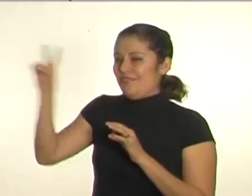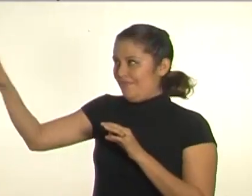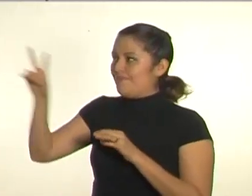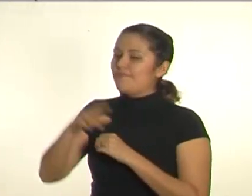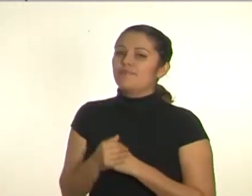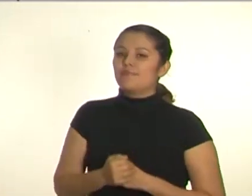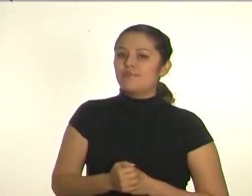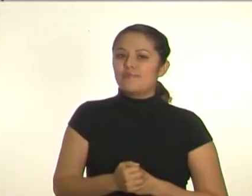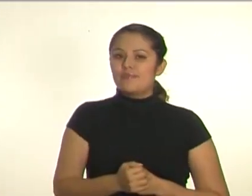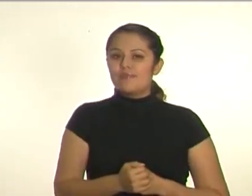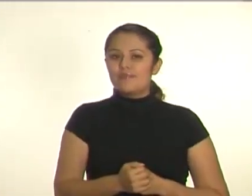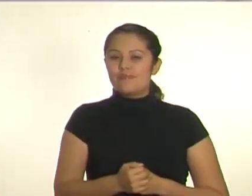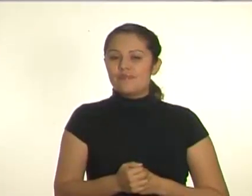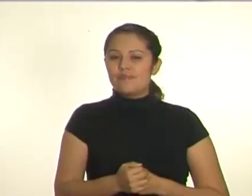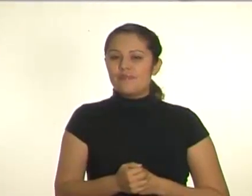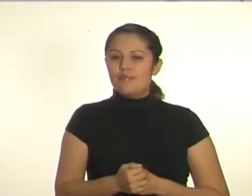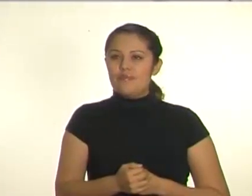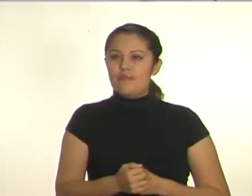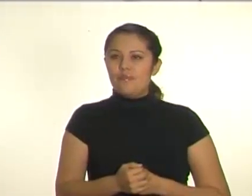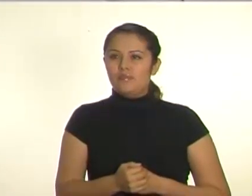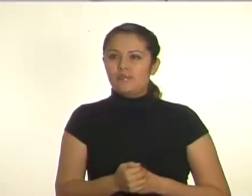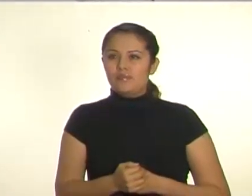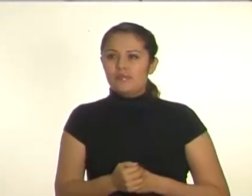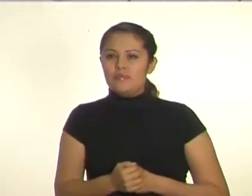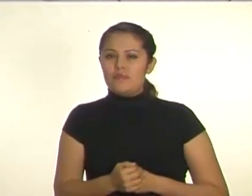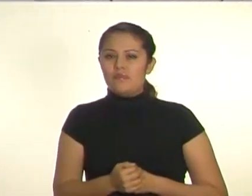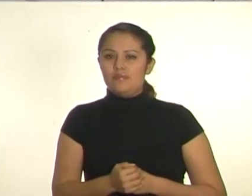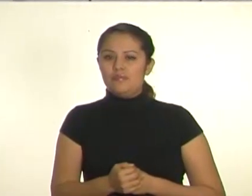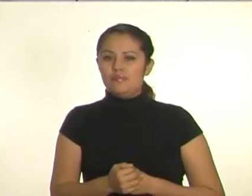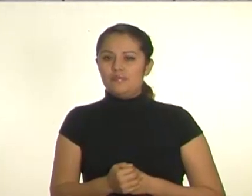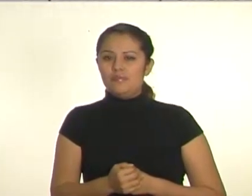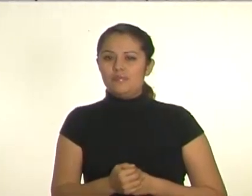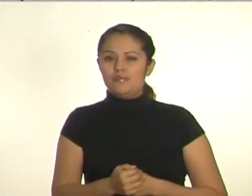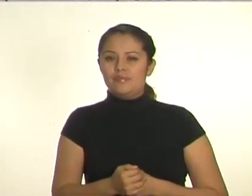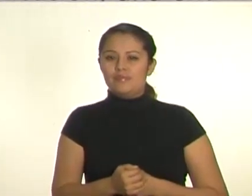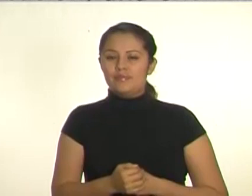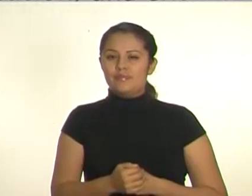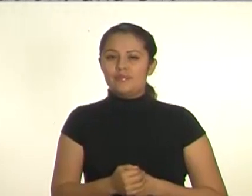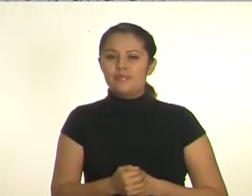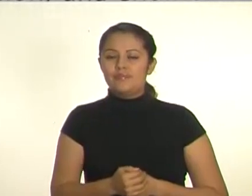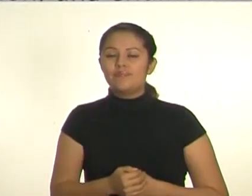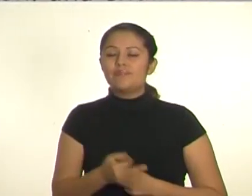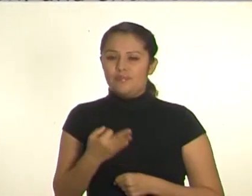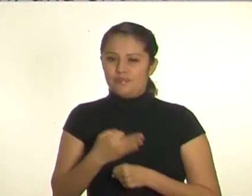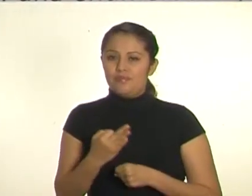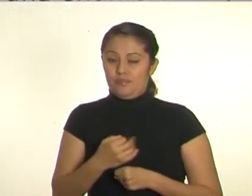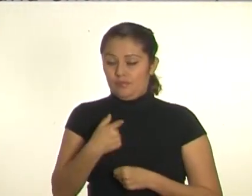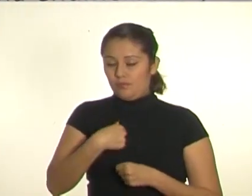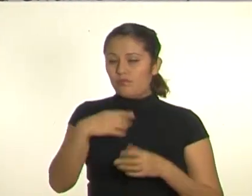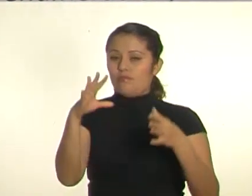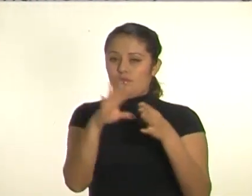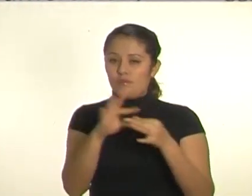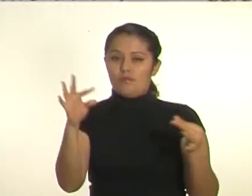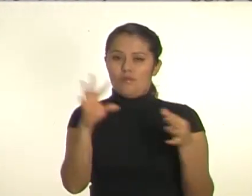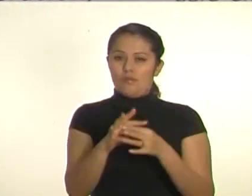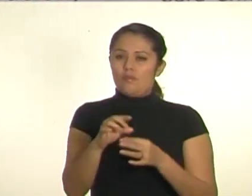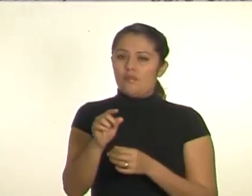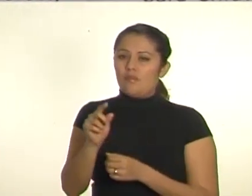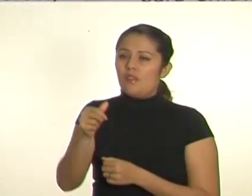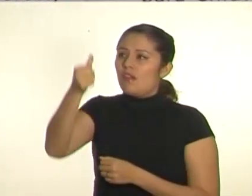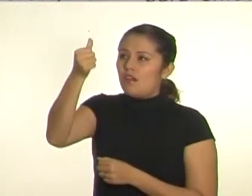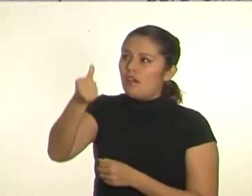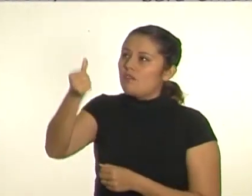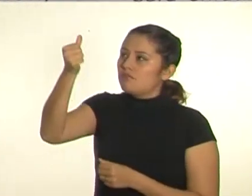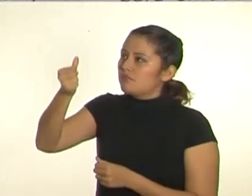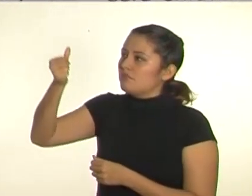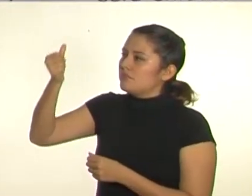por ello que quiero que me acompañes para poder describir todos y cada uno de ellos